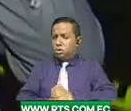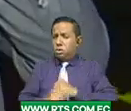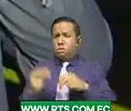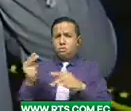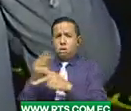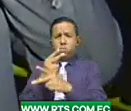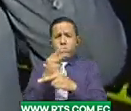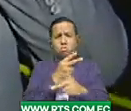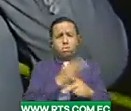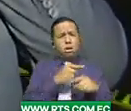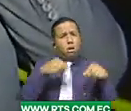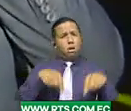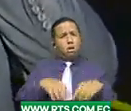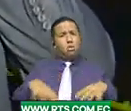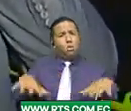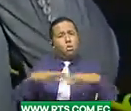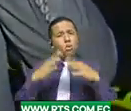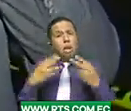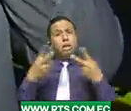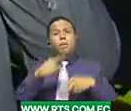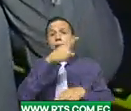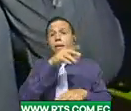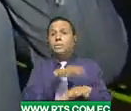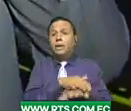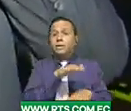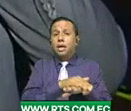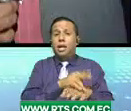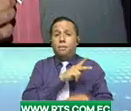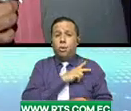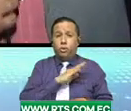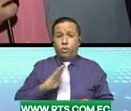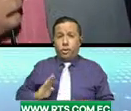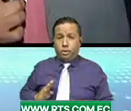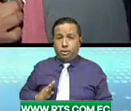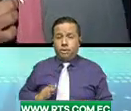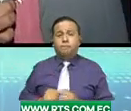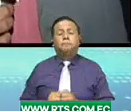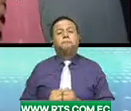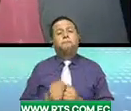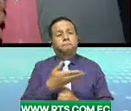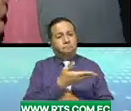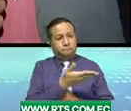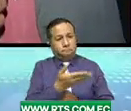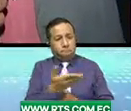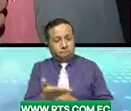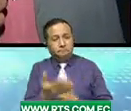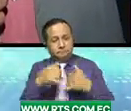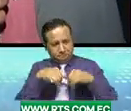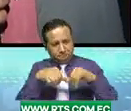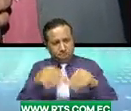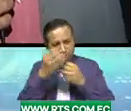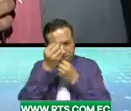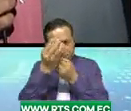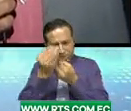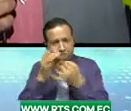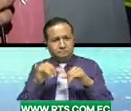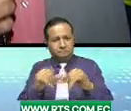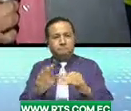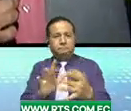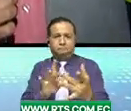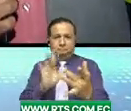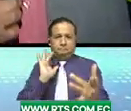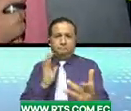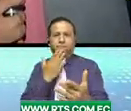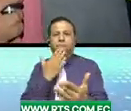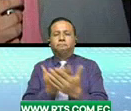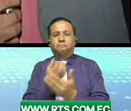lo que sucedió también en Puerto Bolívar, Machala. Analí, Adriana y Charlie, ustedes tienen más información desde estudios. Yo me despido. Buenas